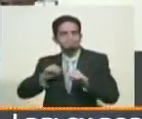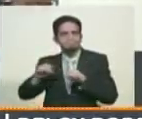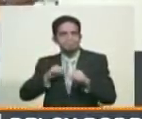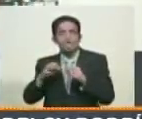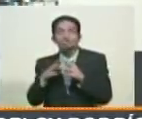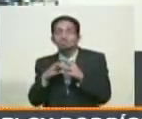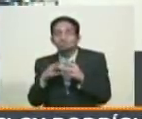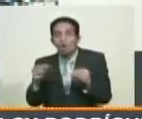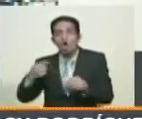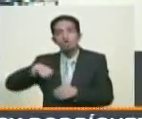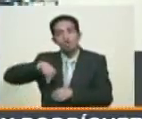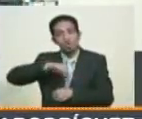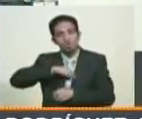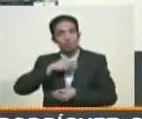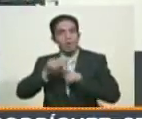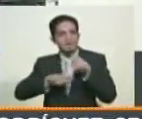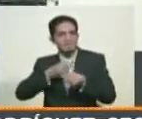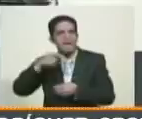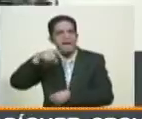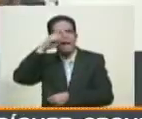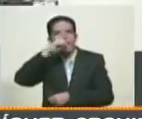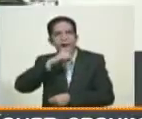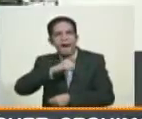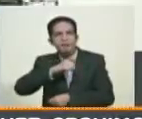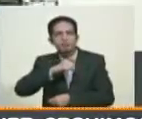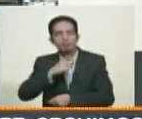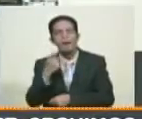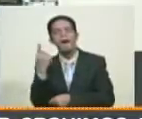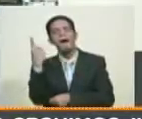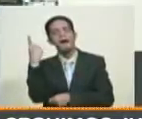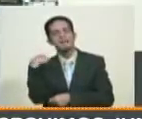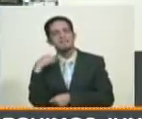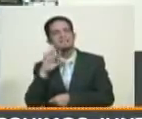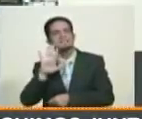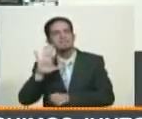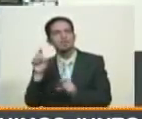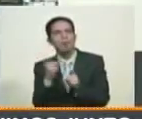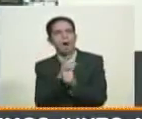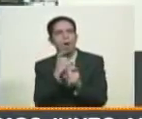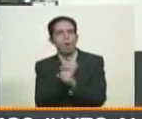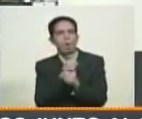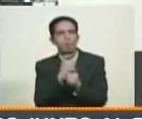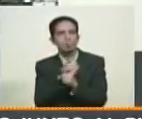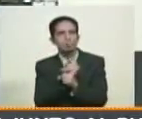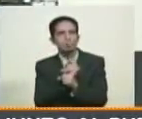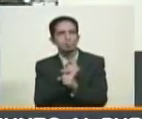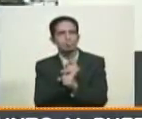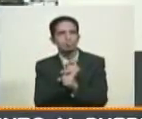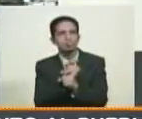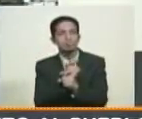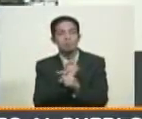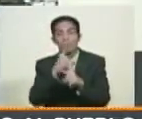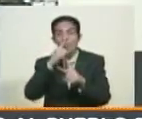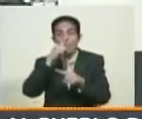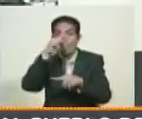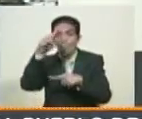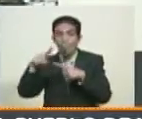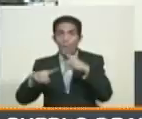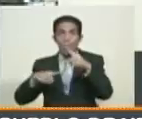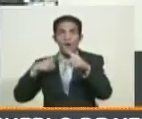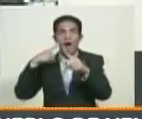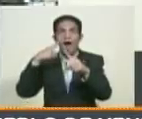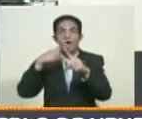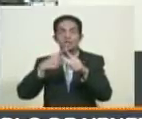hemos logrado en este año. Por cierto, el día de ayer, 5 de agosto, se cumple un año exactamente